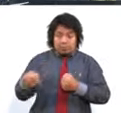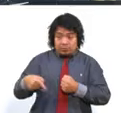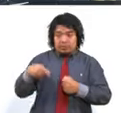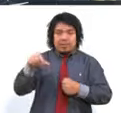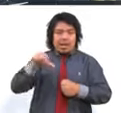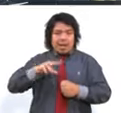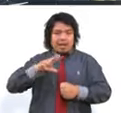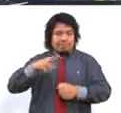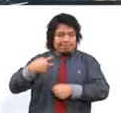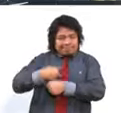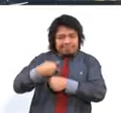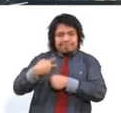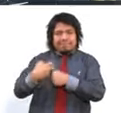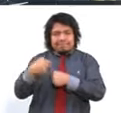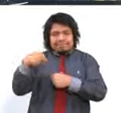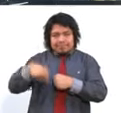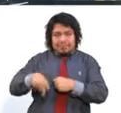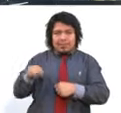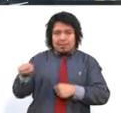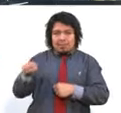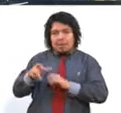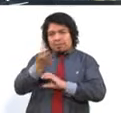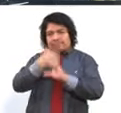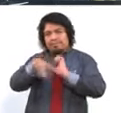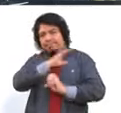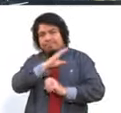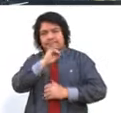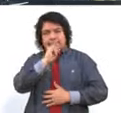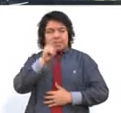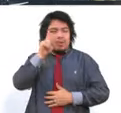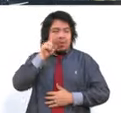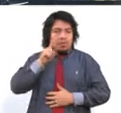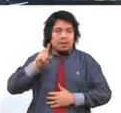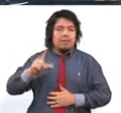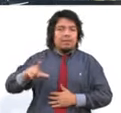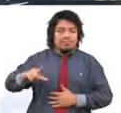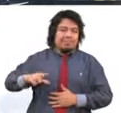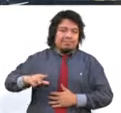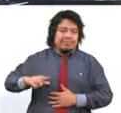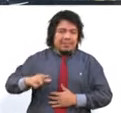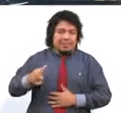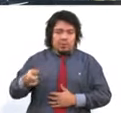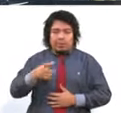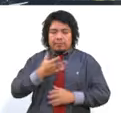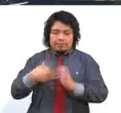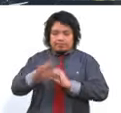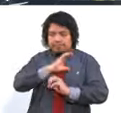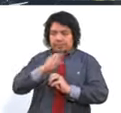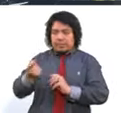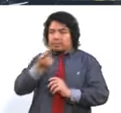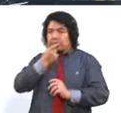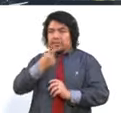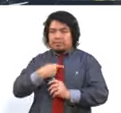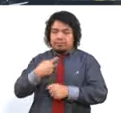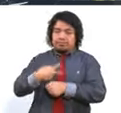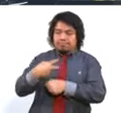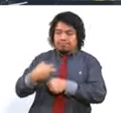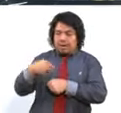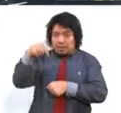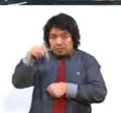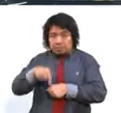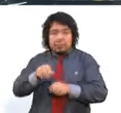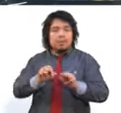la invitación de la jefa de gobierno, la doctora Claudia Sheinbaum, a esta importante